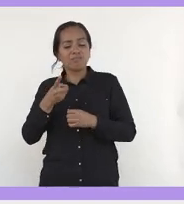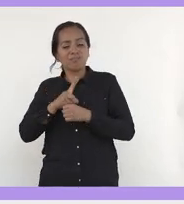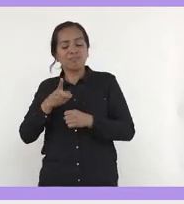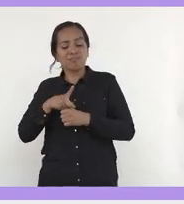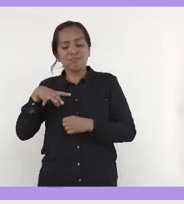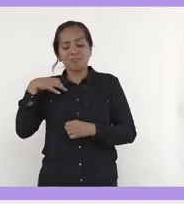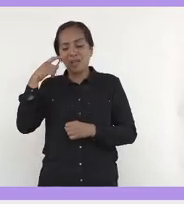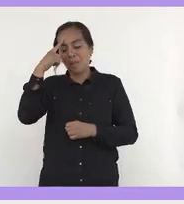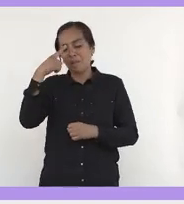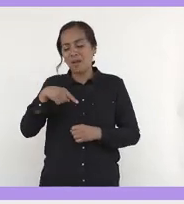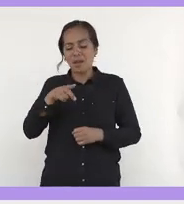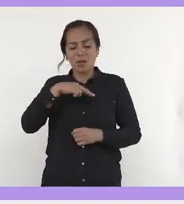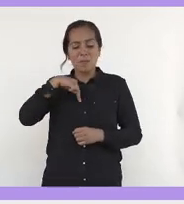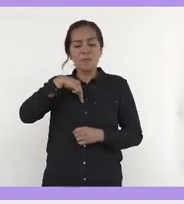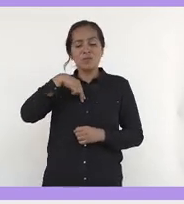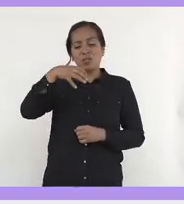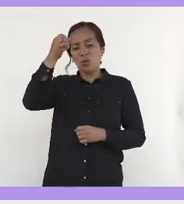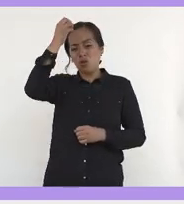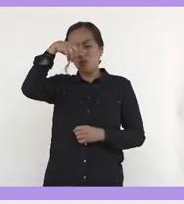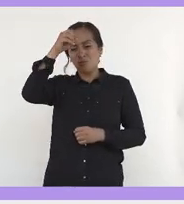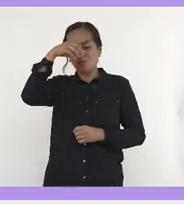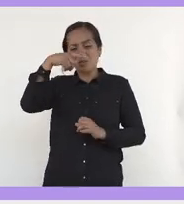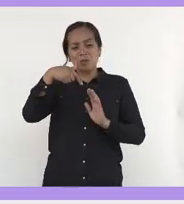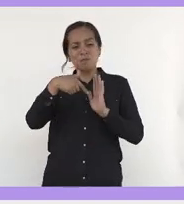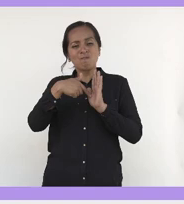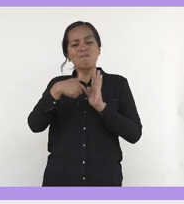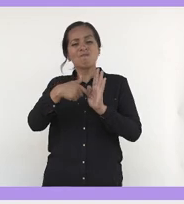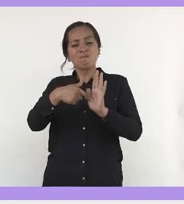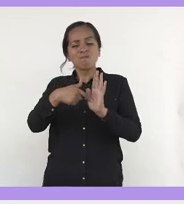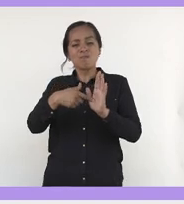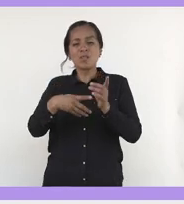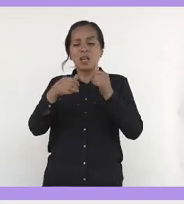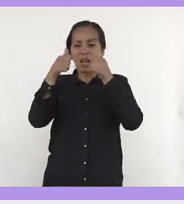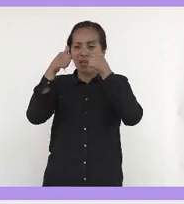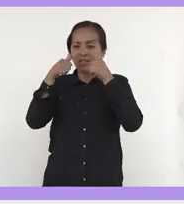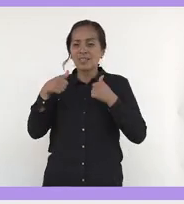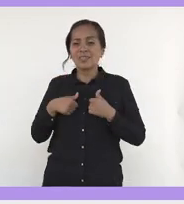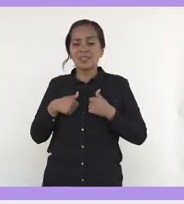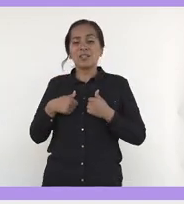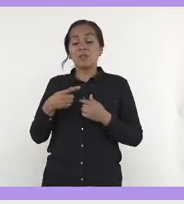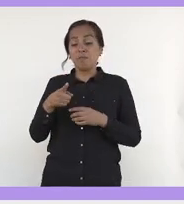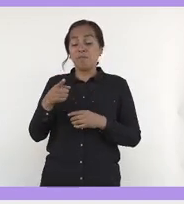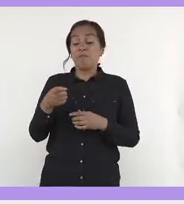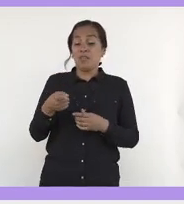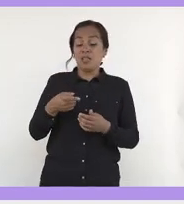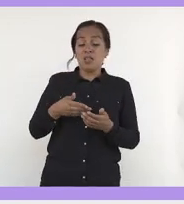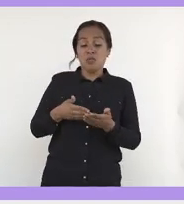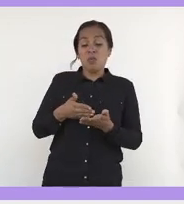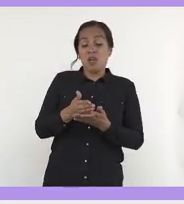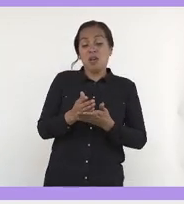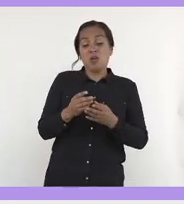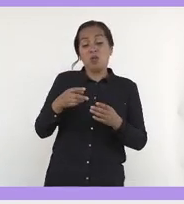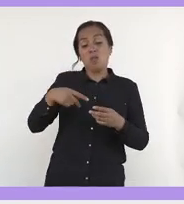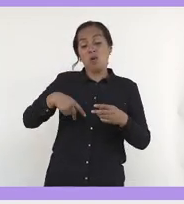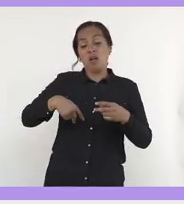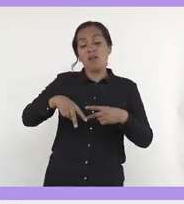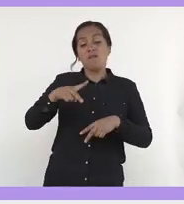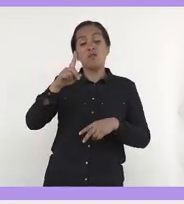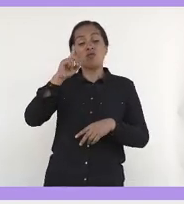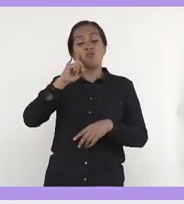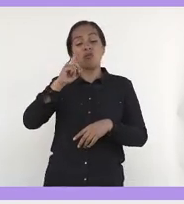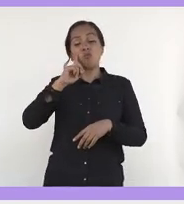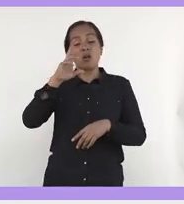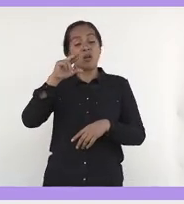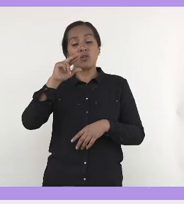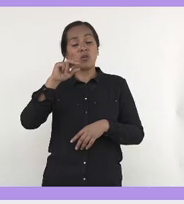alzar la voz adentrándonos más en el tema del fútbol precisamente que dicen que el fútbol no es para mujeres es de hombres